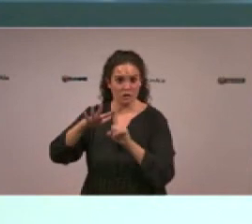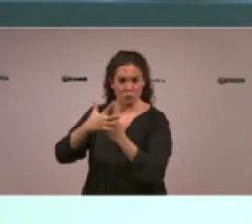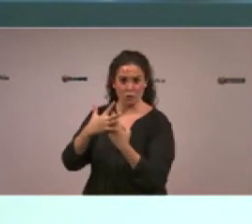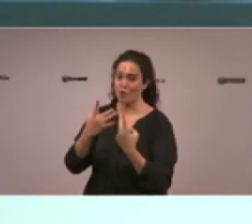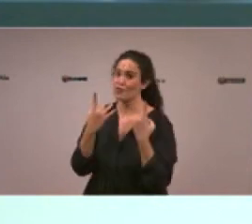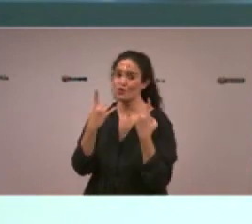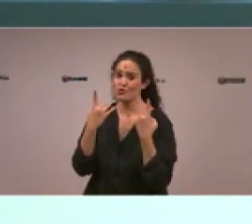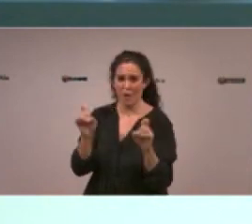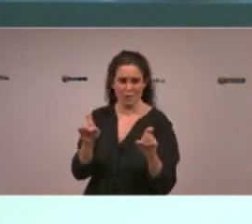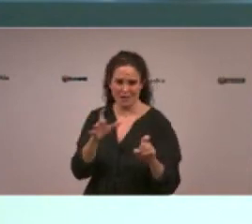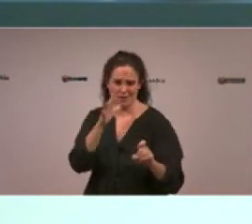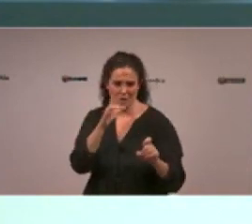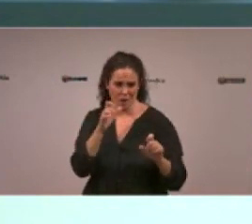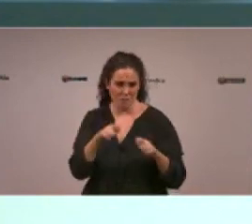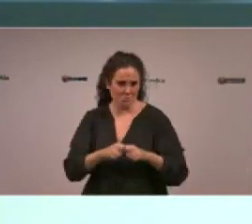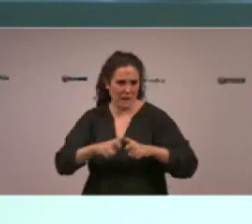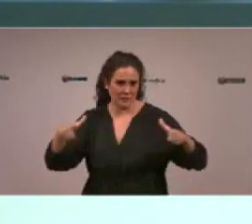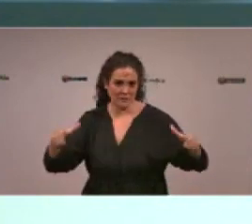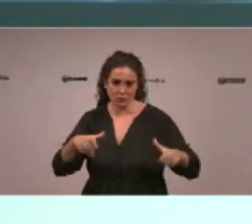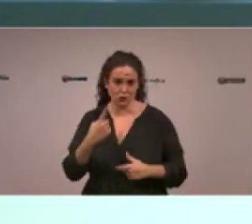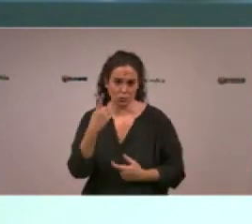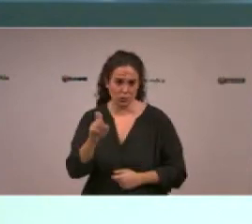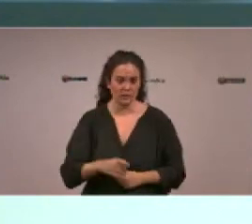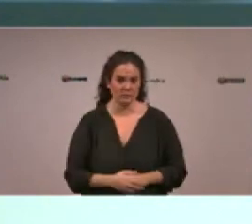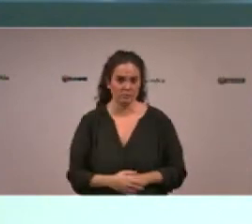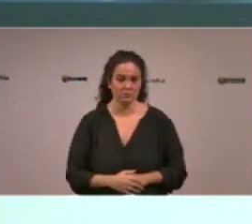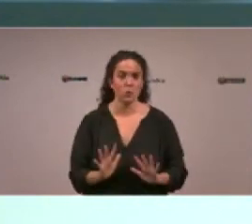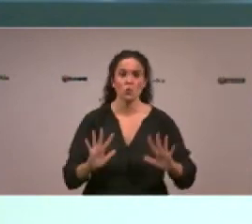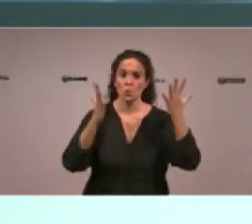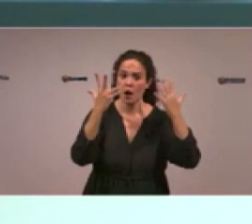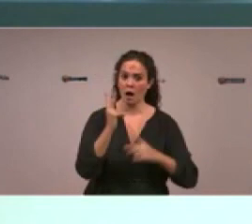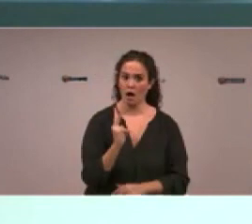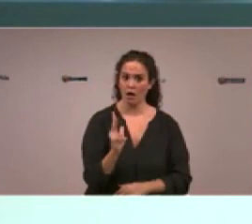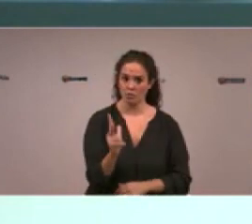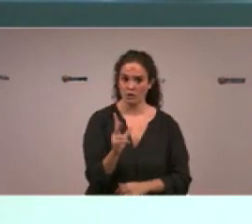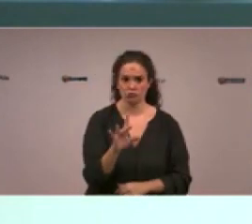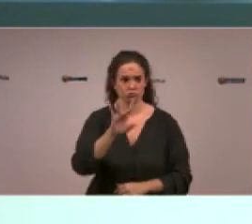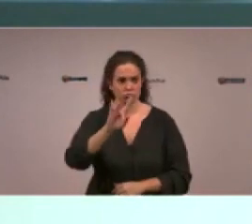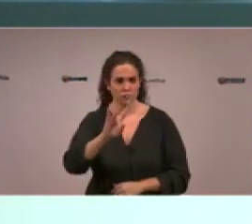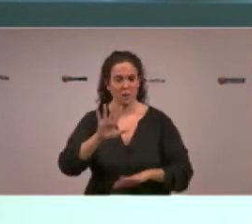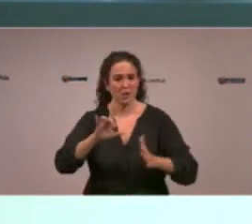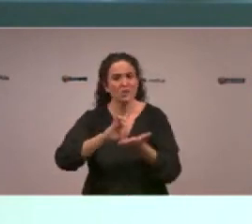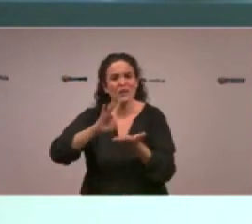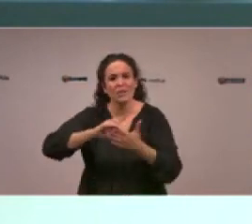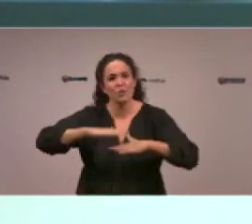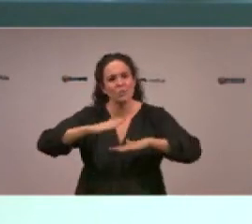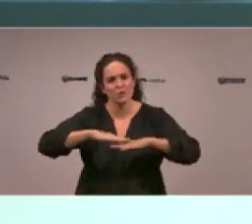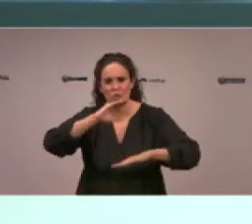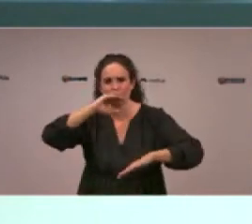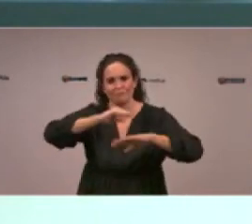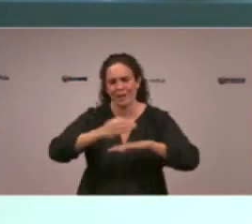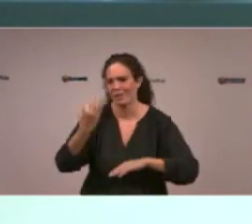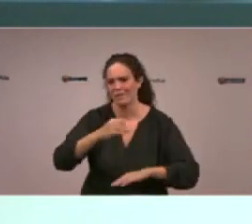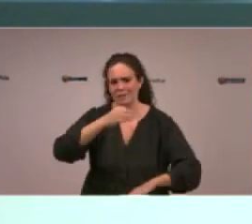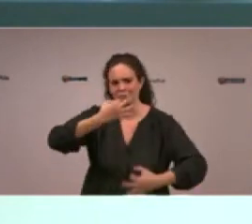necesitamos incrementar. Y, por tanto, derecho a la huelga sí, evidente, pero cumplimiento de los servicios mínimos debe estar